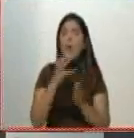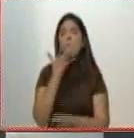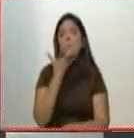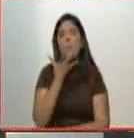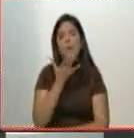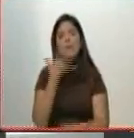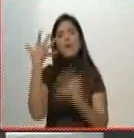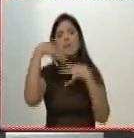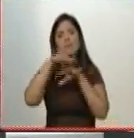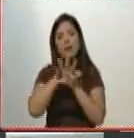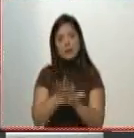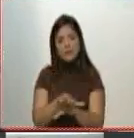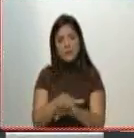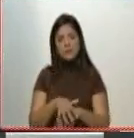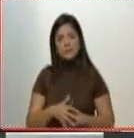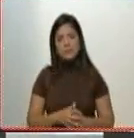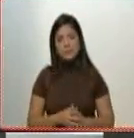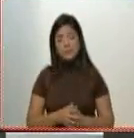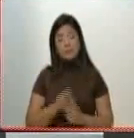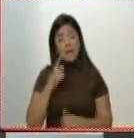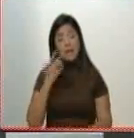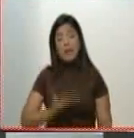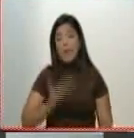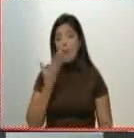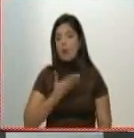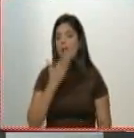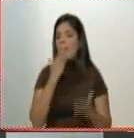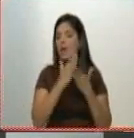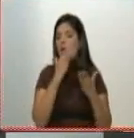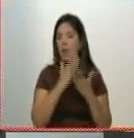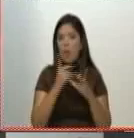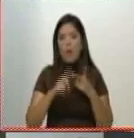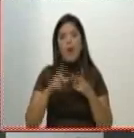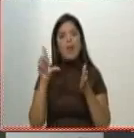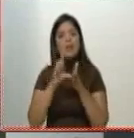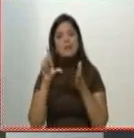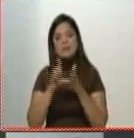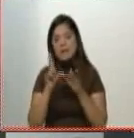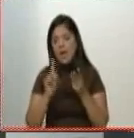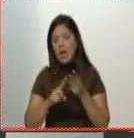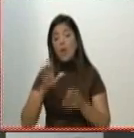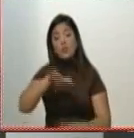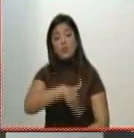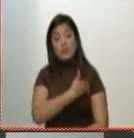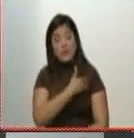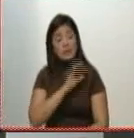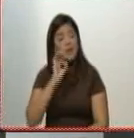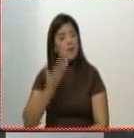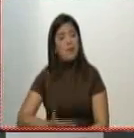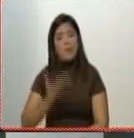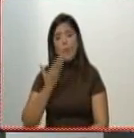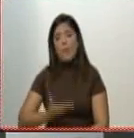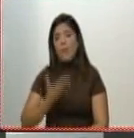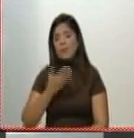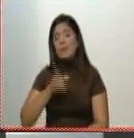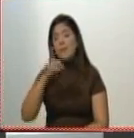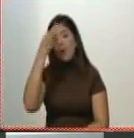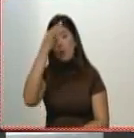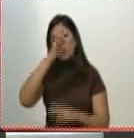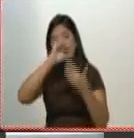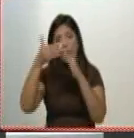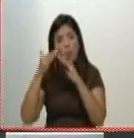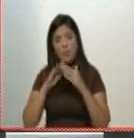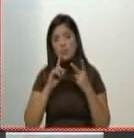la masificación, juega un papel clave las escuelas, los liceos, las universidades. Juega un papel clave los consejos comunales,